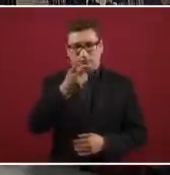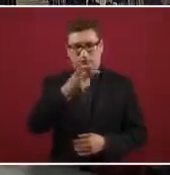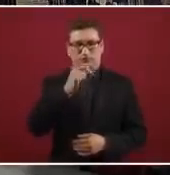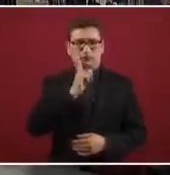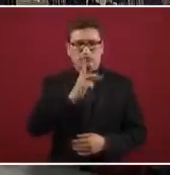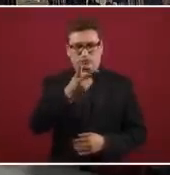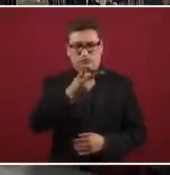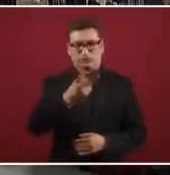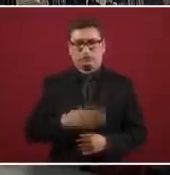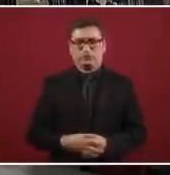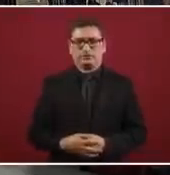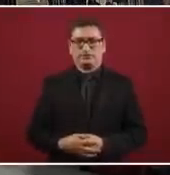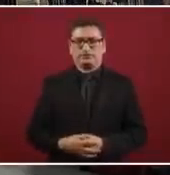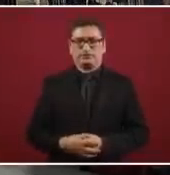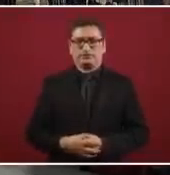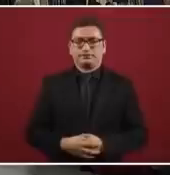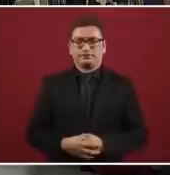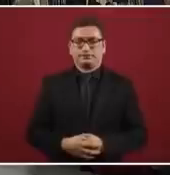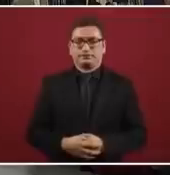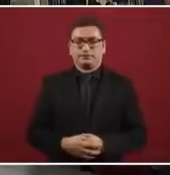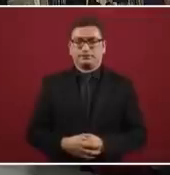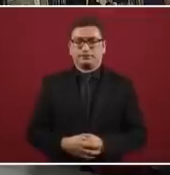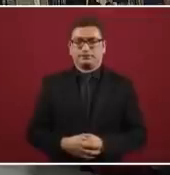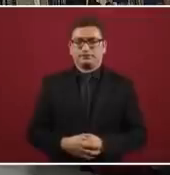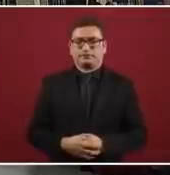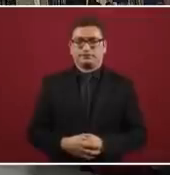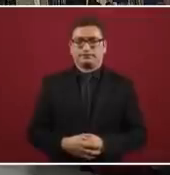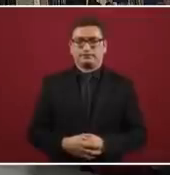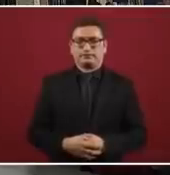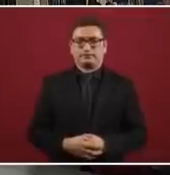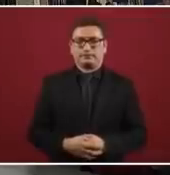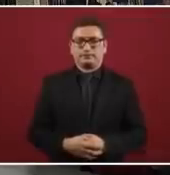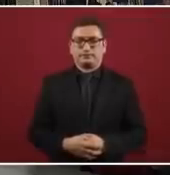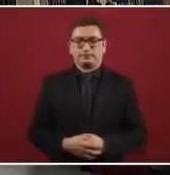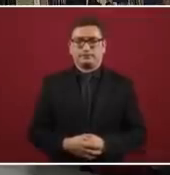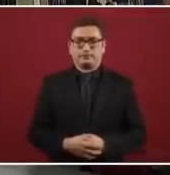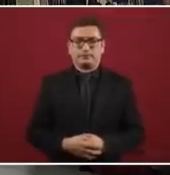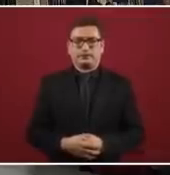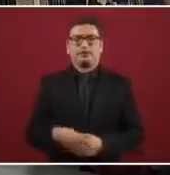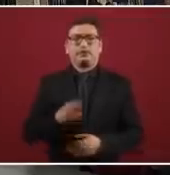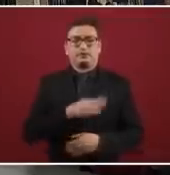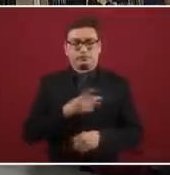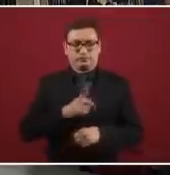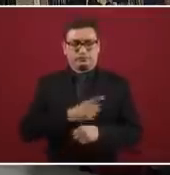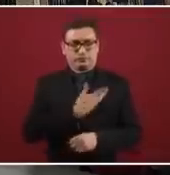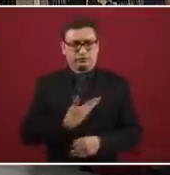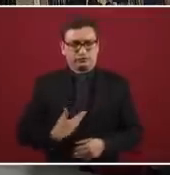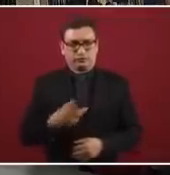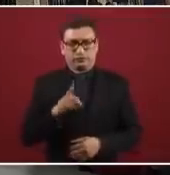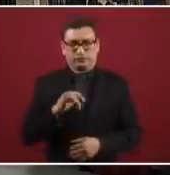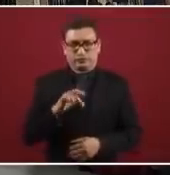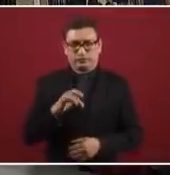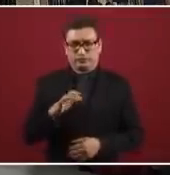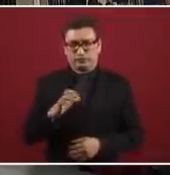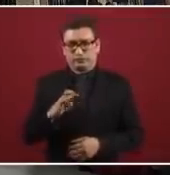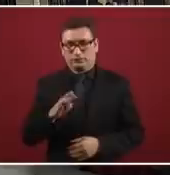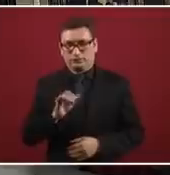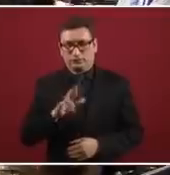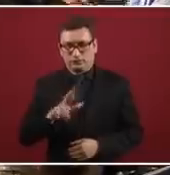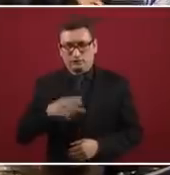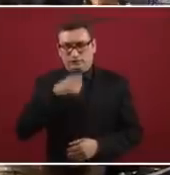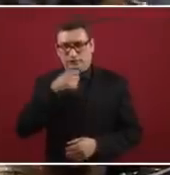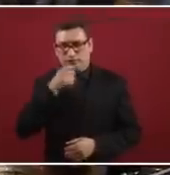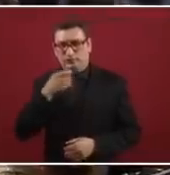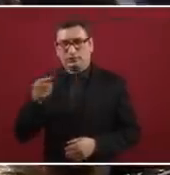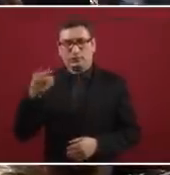dos compañeras. Buen día, presidente. Dalila Escobar, corresponsal de Tiempo TV en